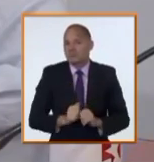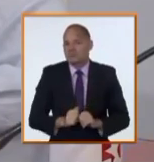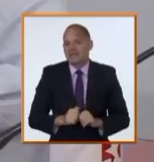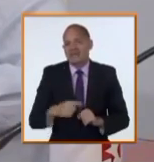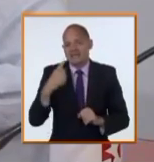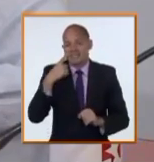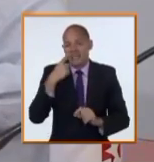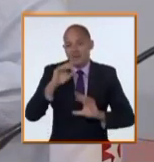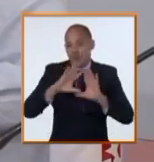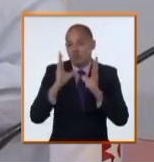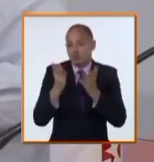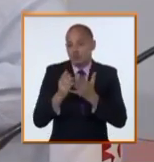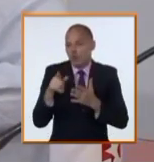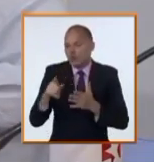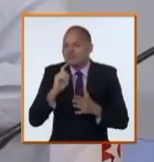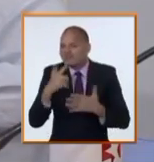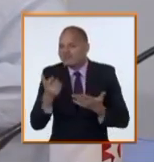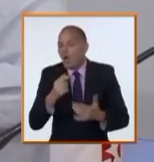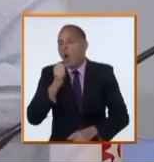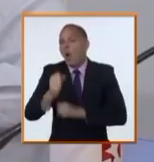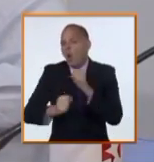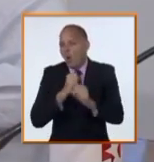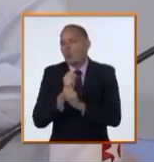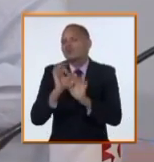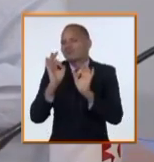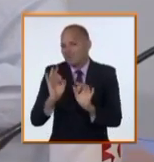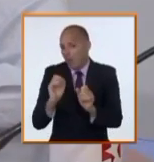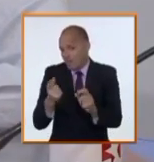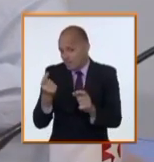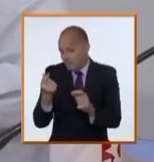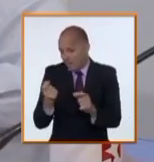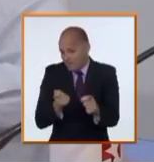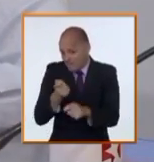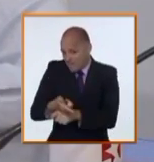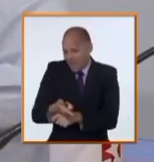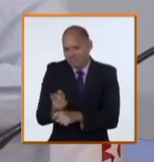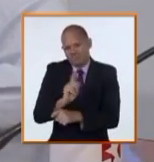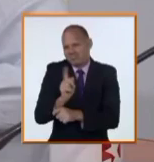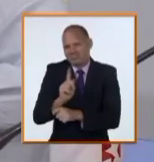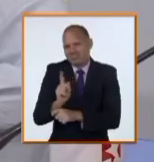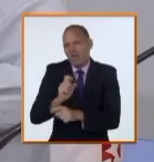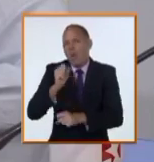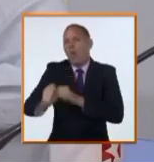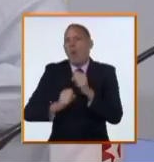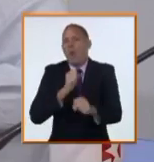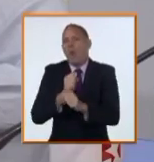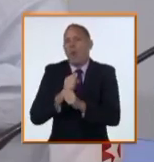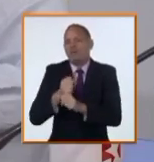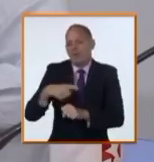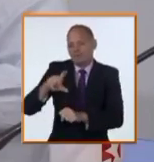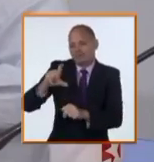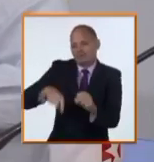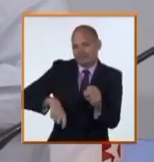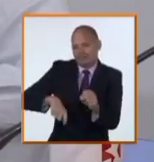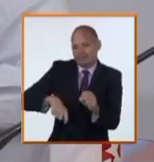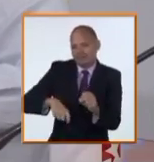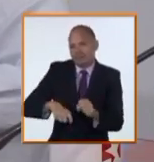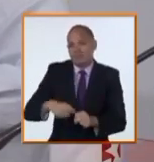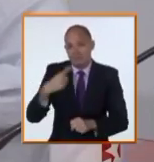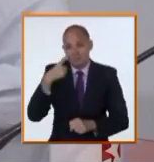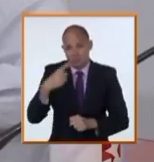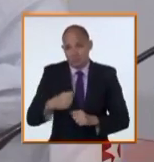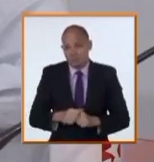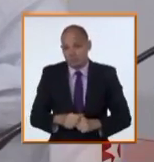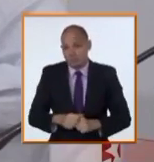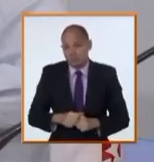sobre todo sustentado en los medios de pago electrónico realmente era una operación muy engorrosa cada vez